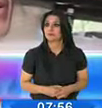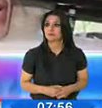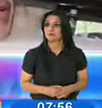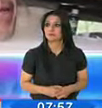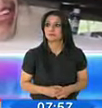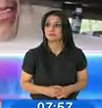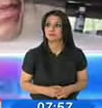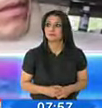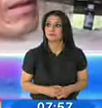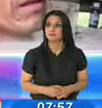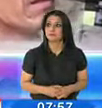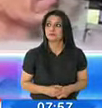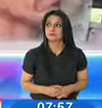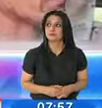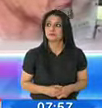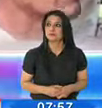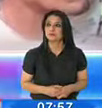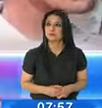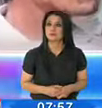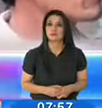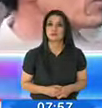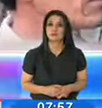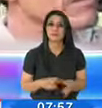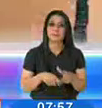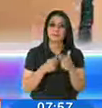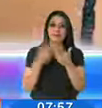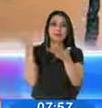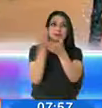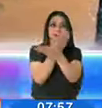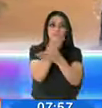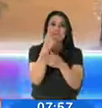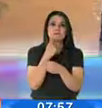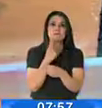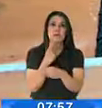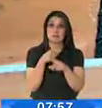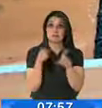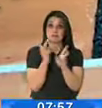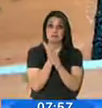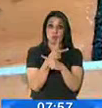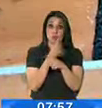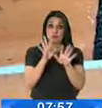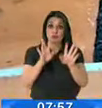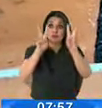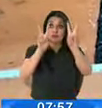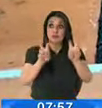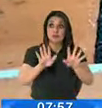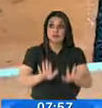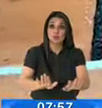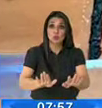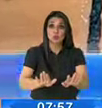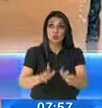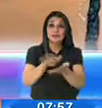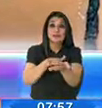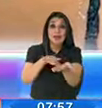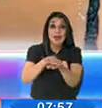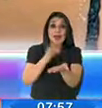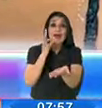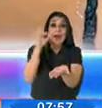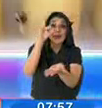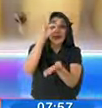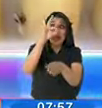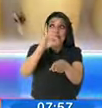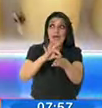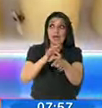se empieza la labor de cosecha. Pero esta materia prima, en este caso la cera que dejan las abejas, esta